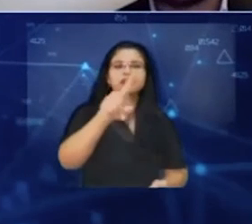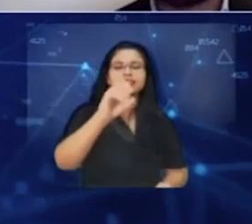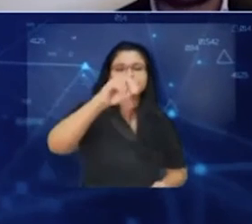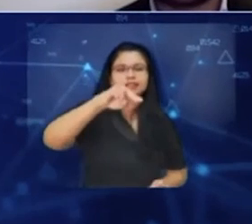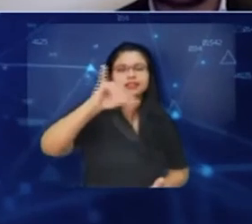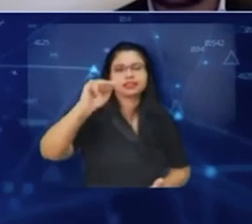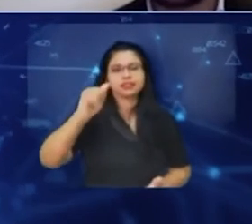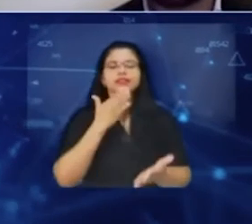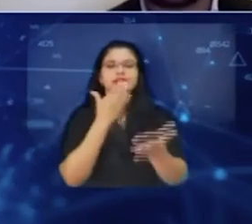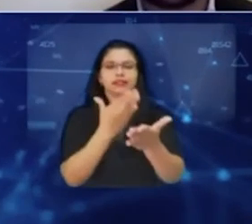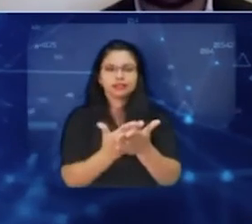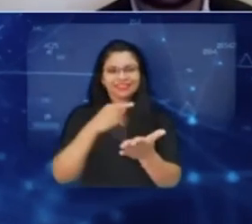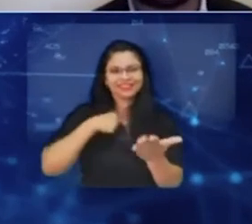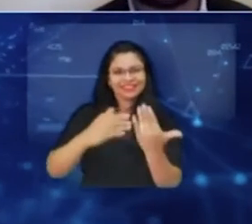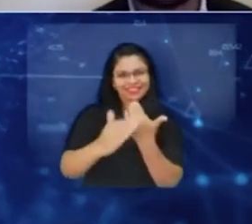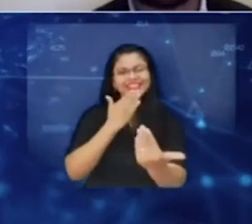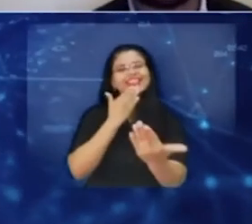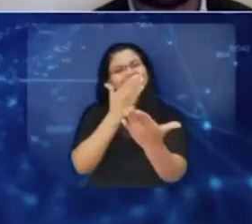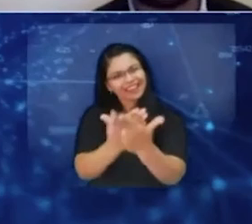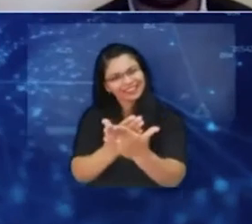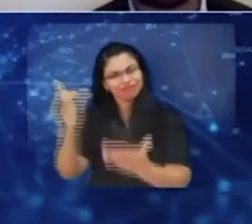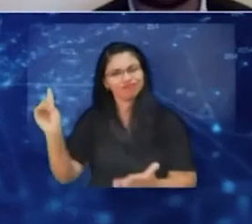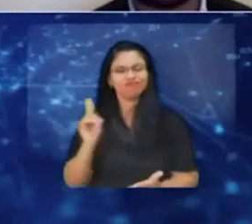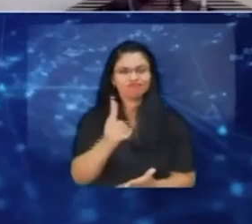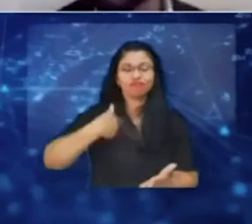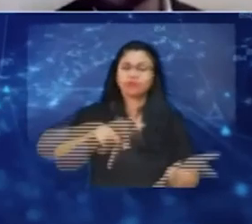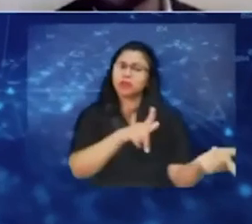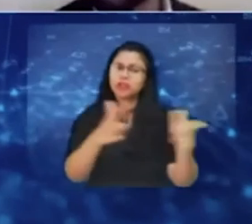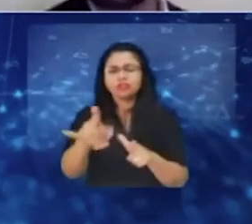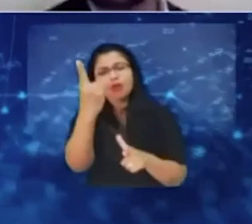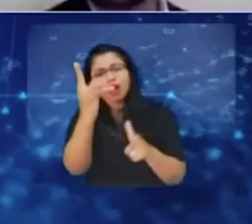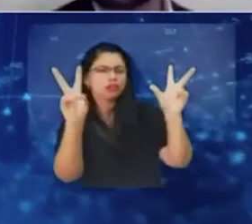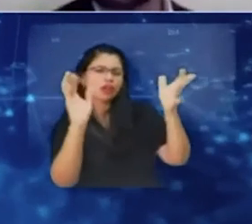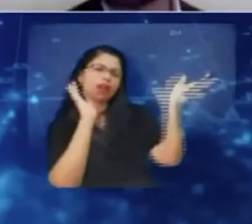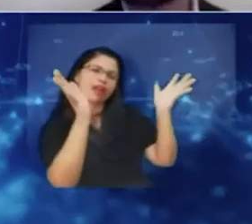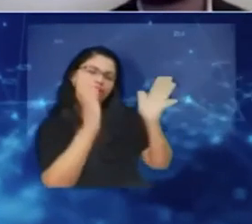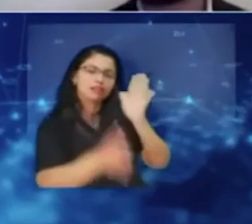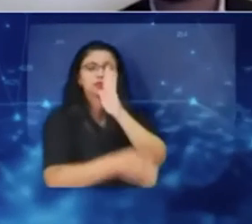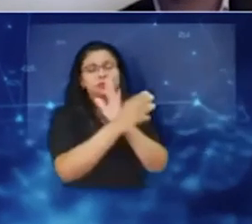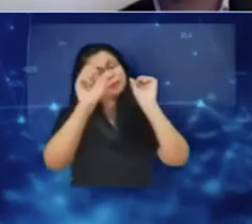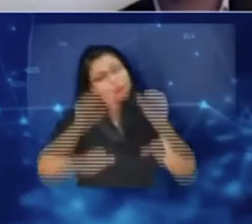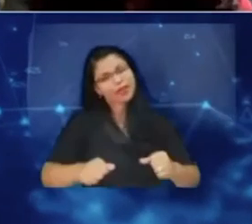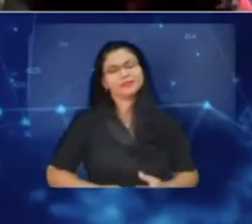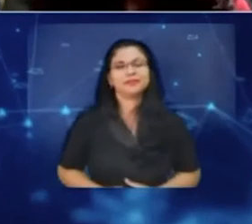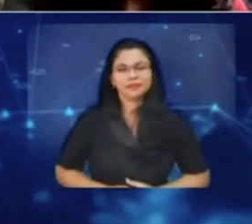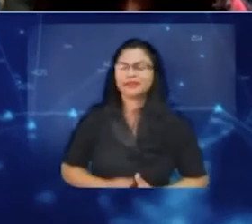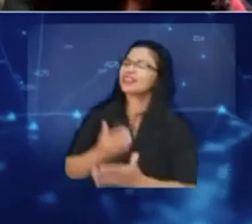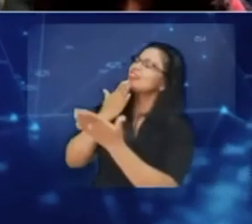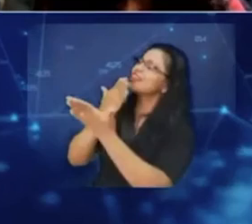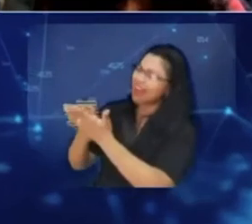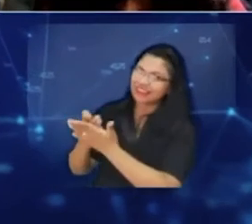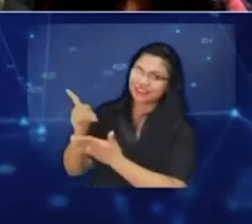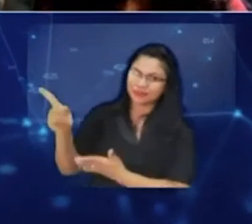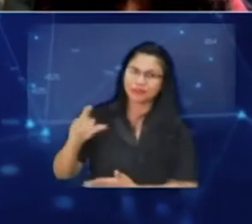por la invitación y listos para seguir conversando ahora en el panel. Muchas gracias, Christopher. La